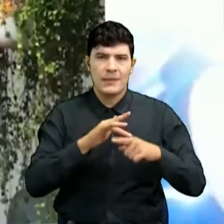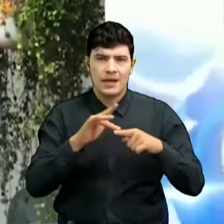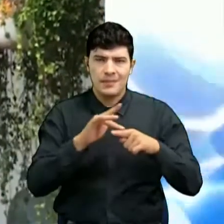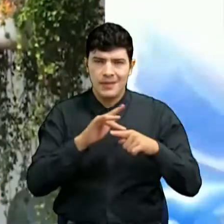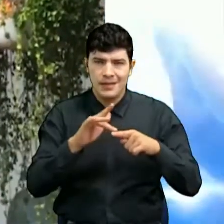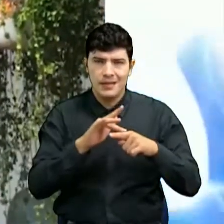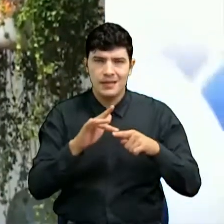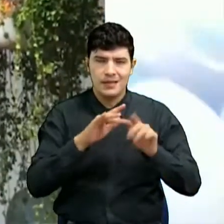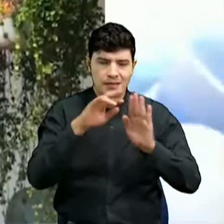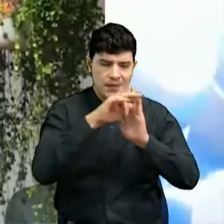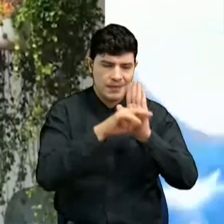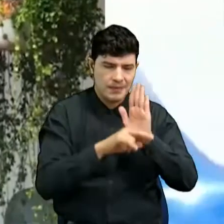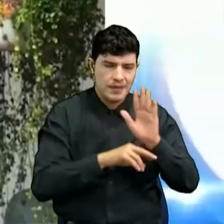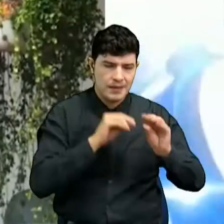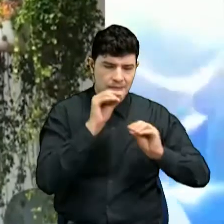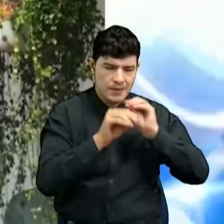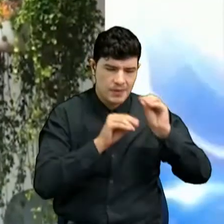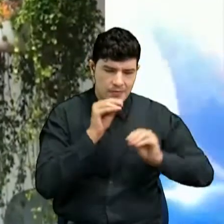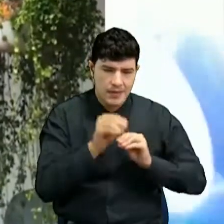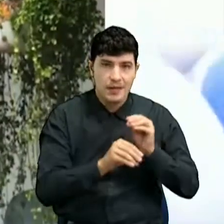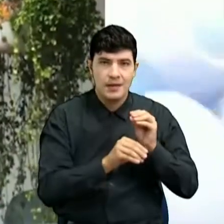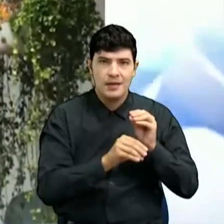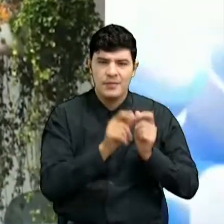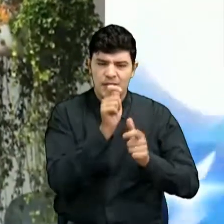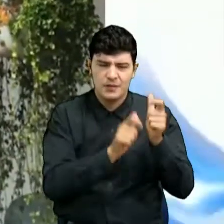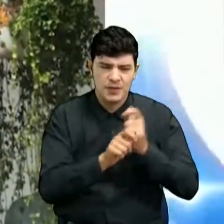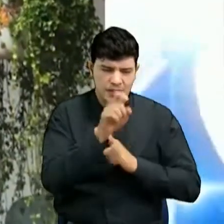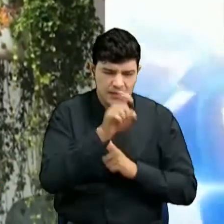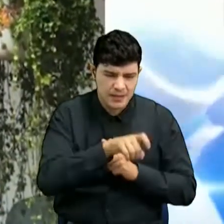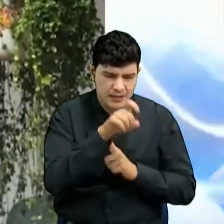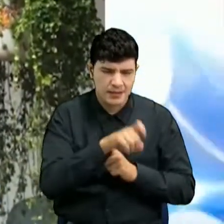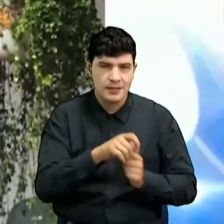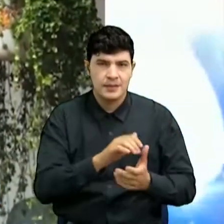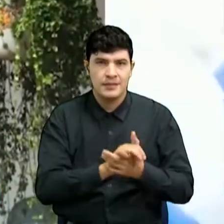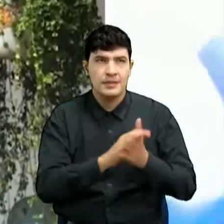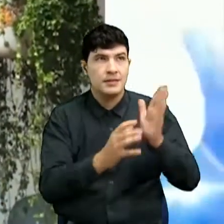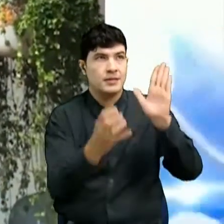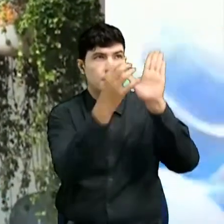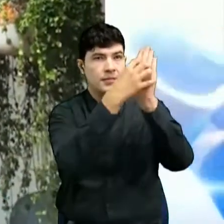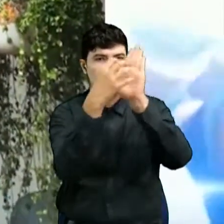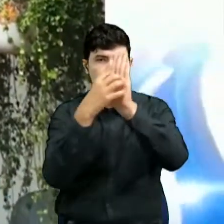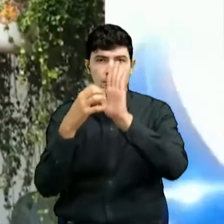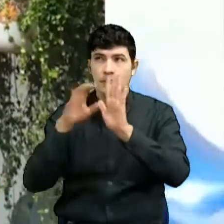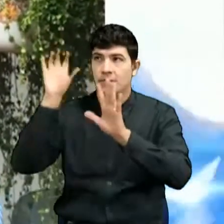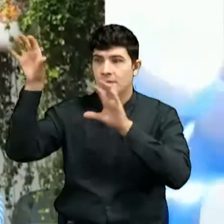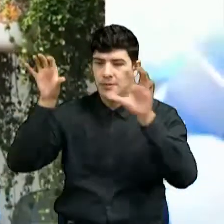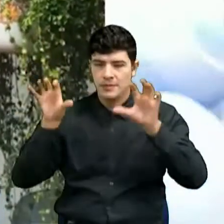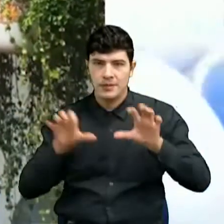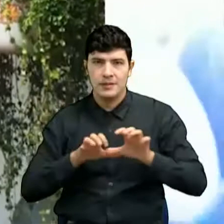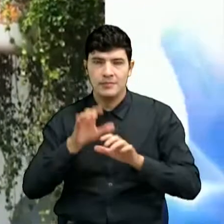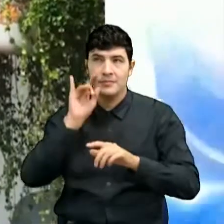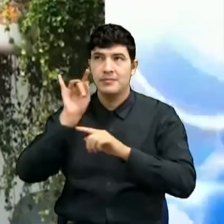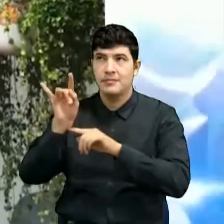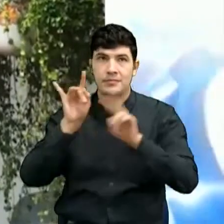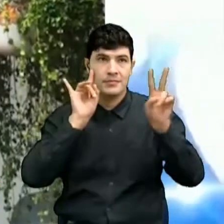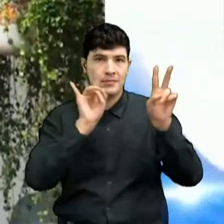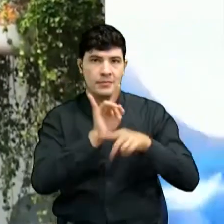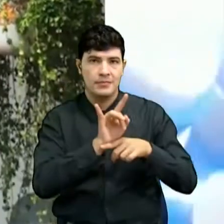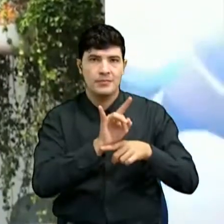requiere, el personal, la señalización, todo el equipo de